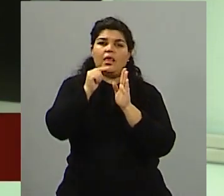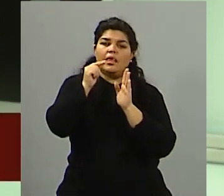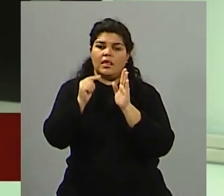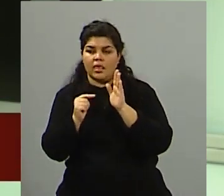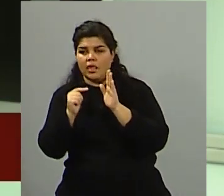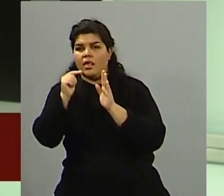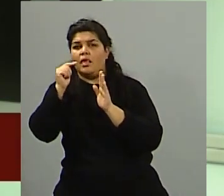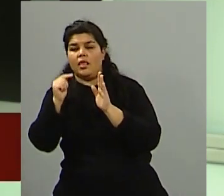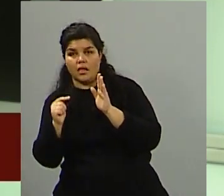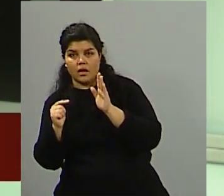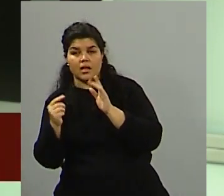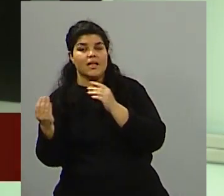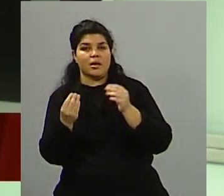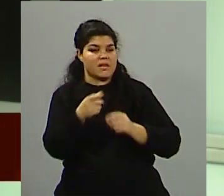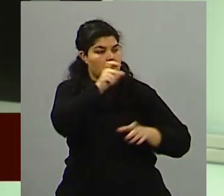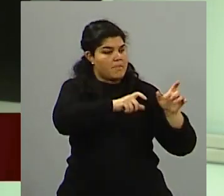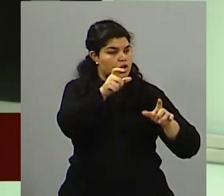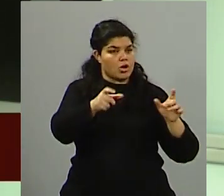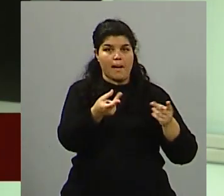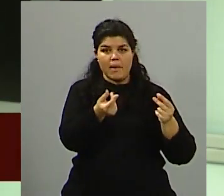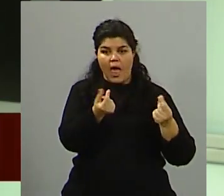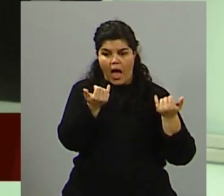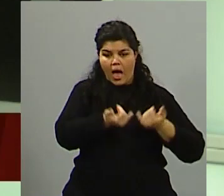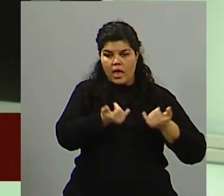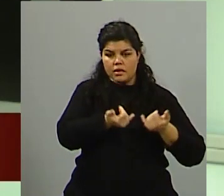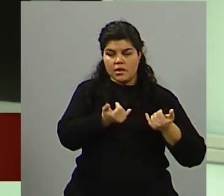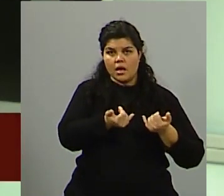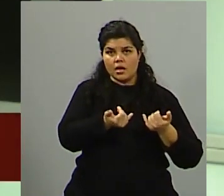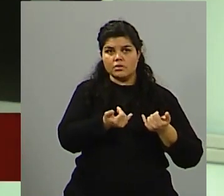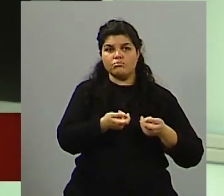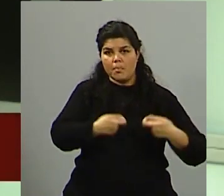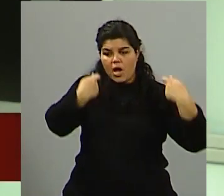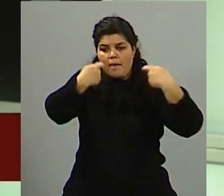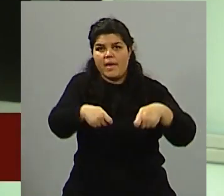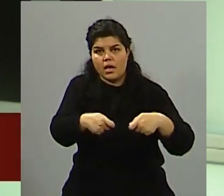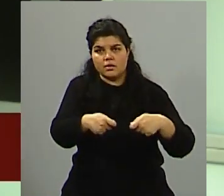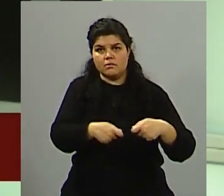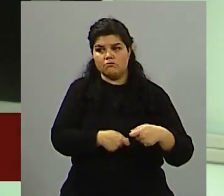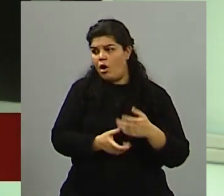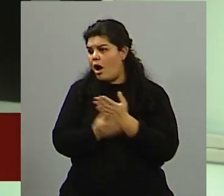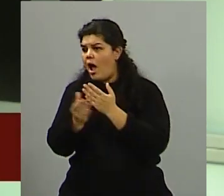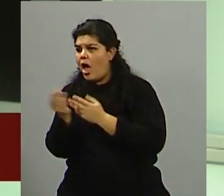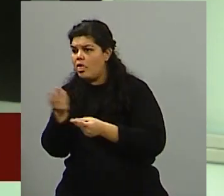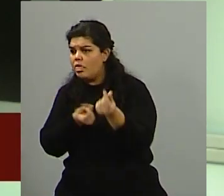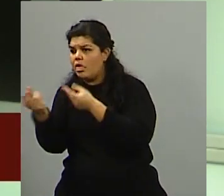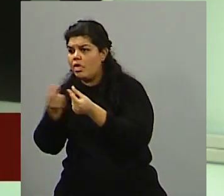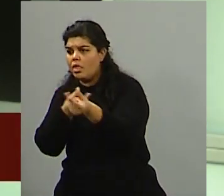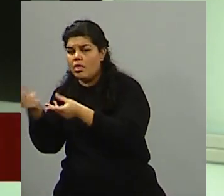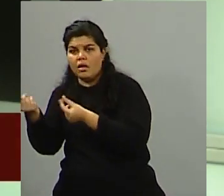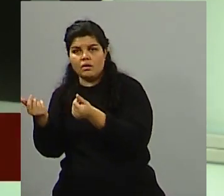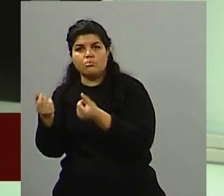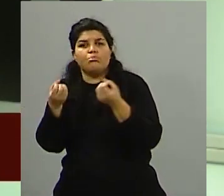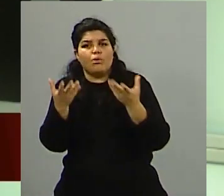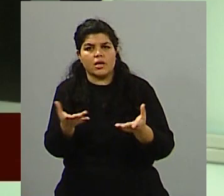dinero lo invierte, lo gasta, porque sabe que ahorrarlo es la nada misma, porque de un mes a otro pierde